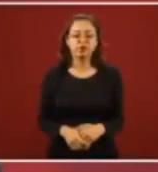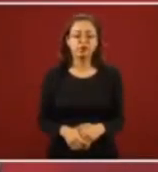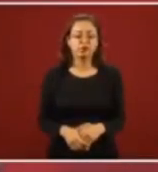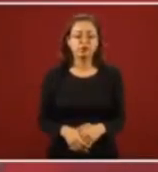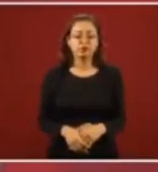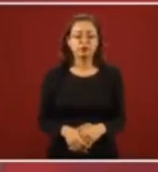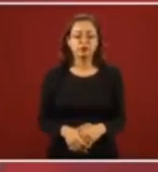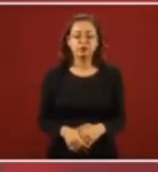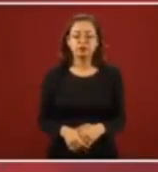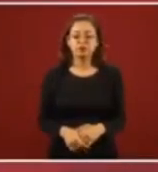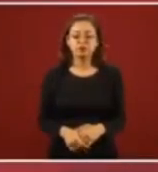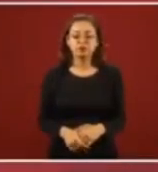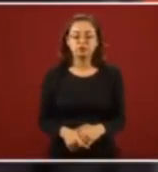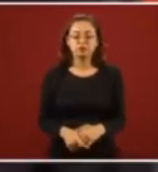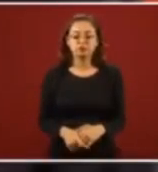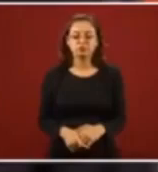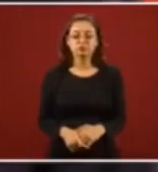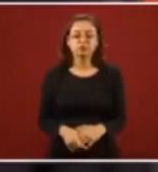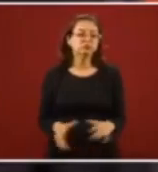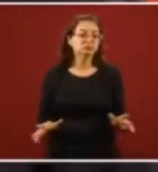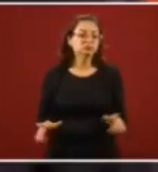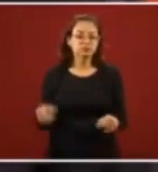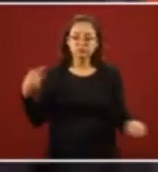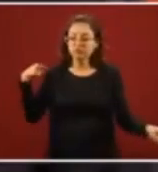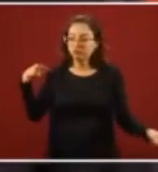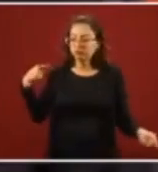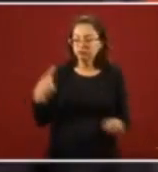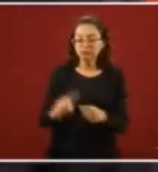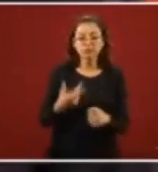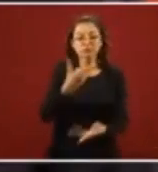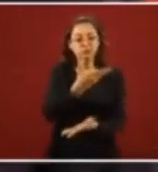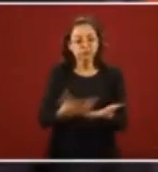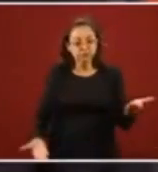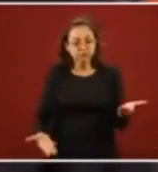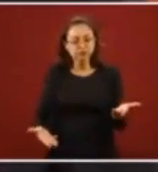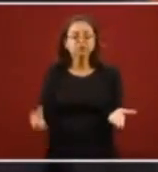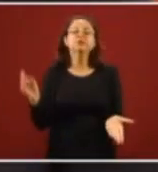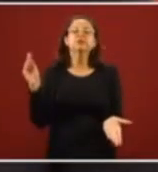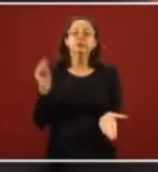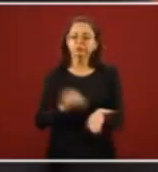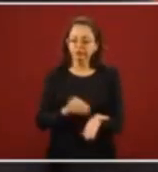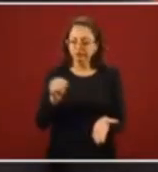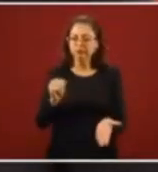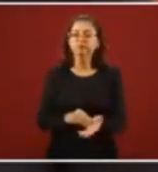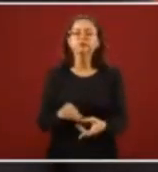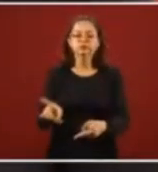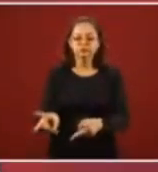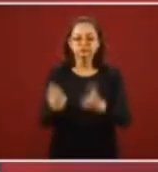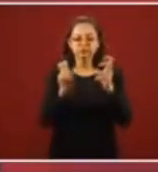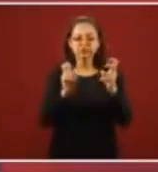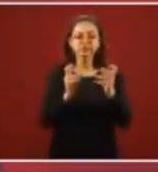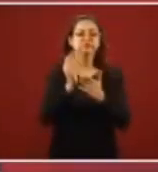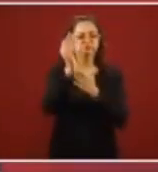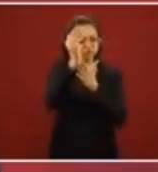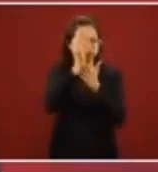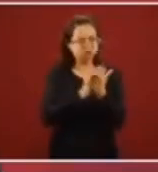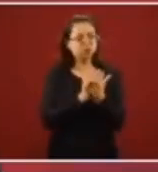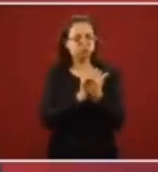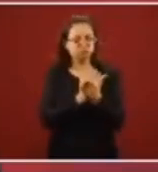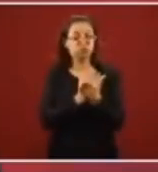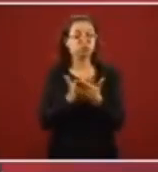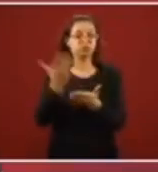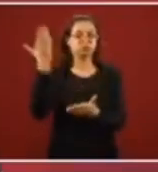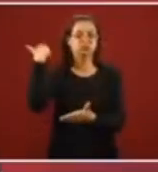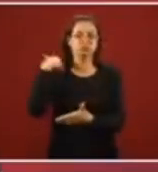padeciendo de este robo, ya no como antes, por eso